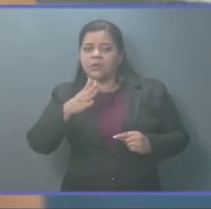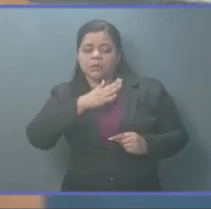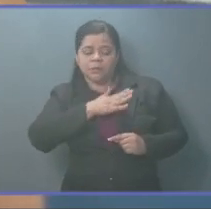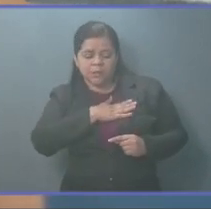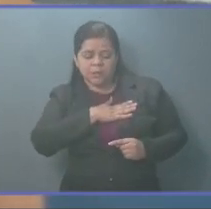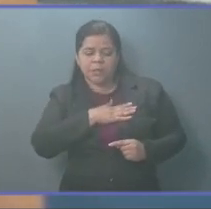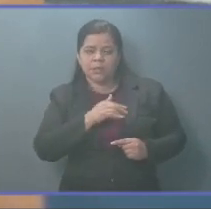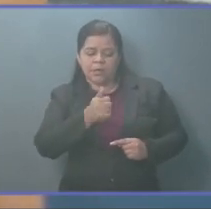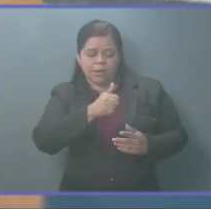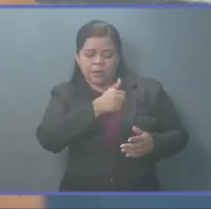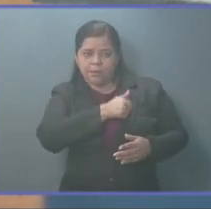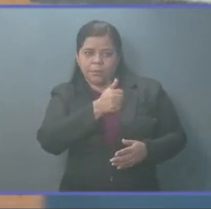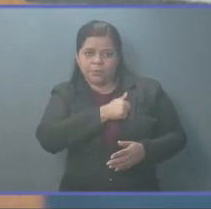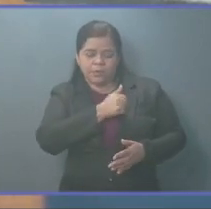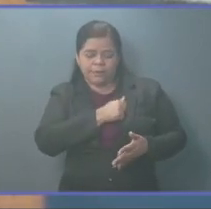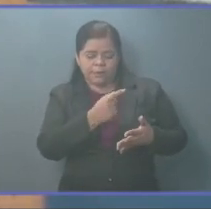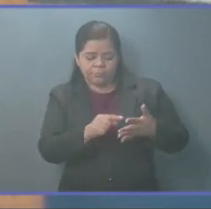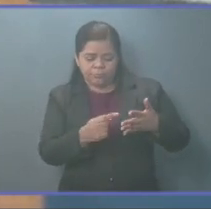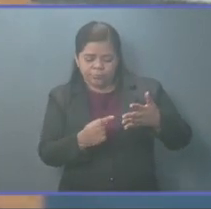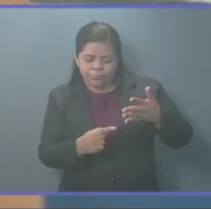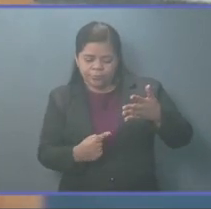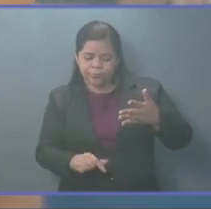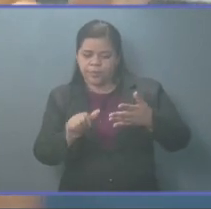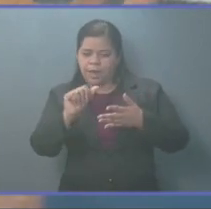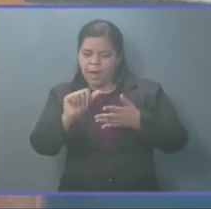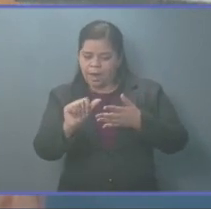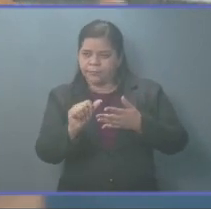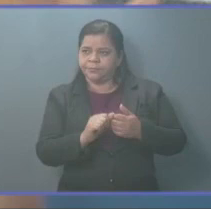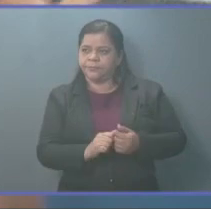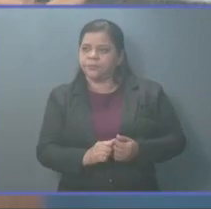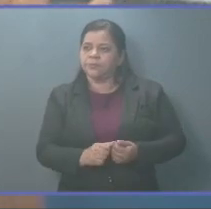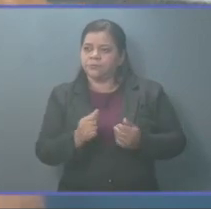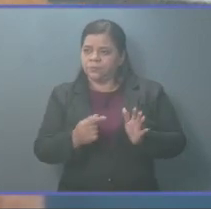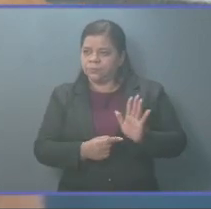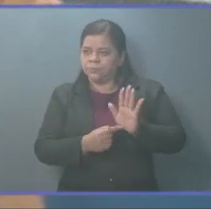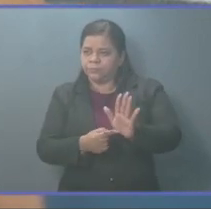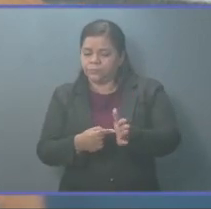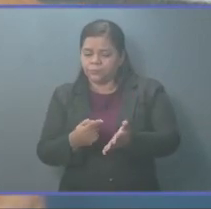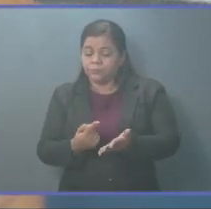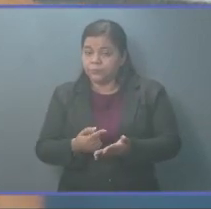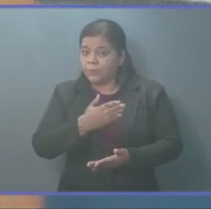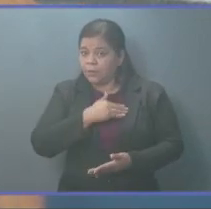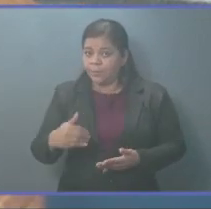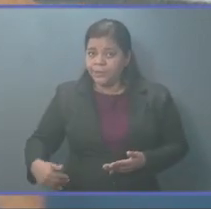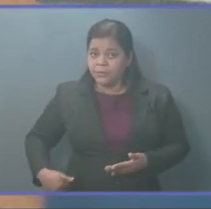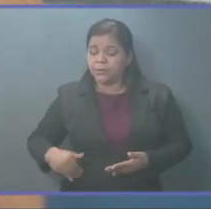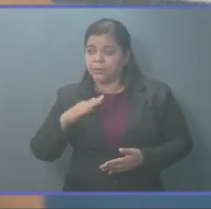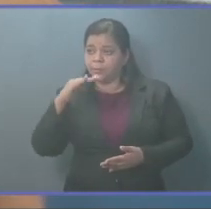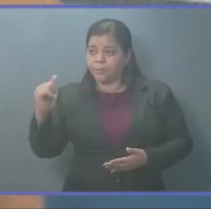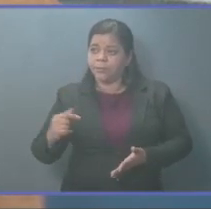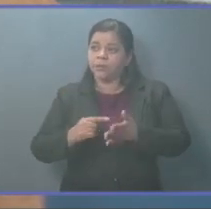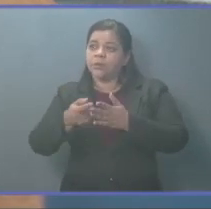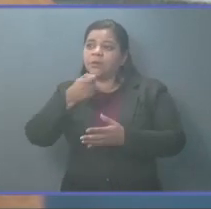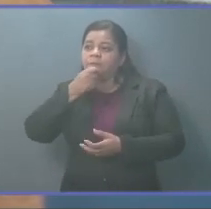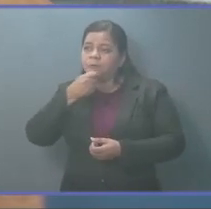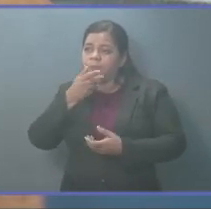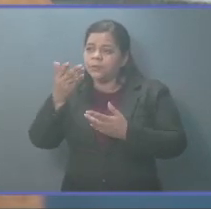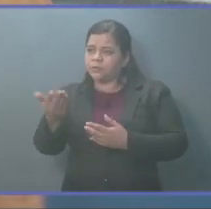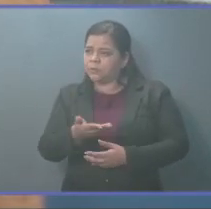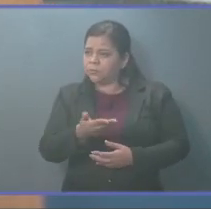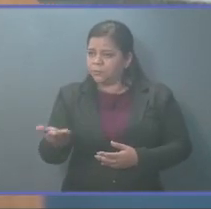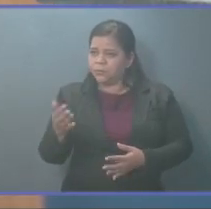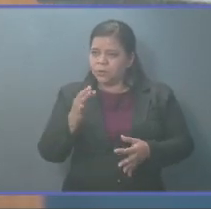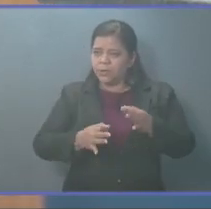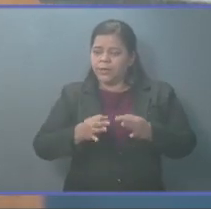atribuciones no delegables. A. Someter a consideración del presidente de la República la información y los elementos de